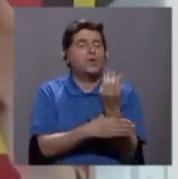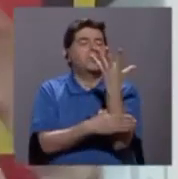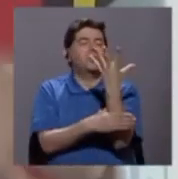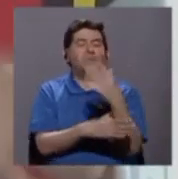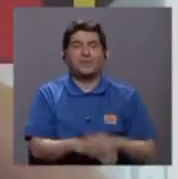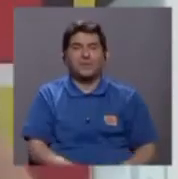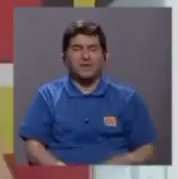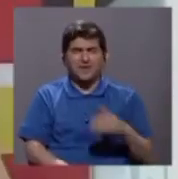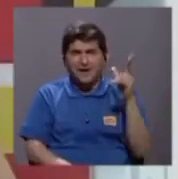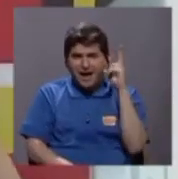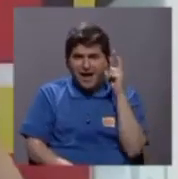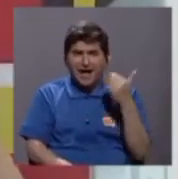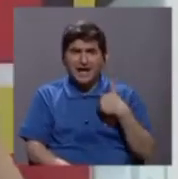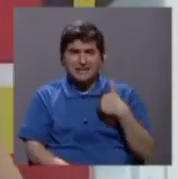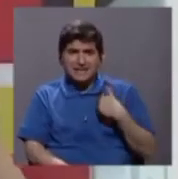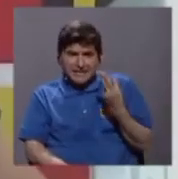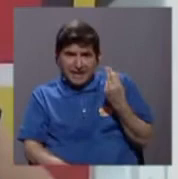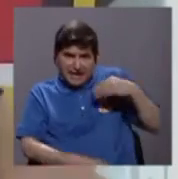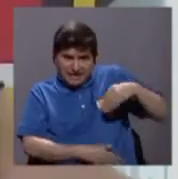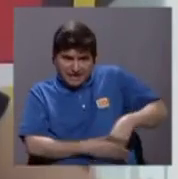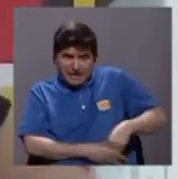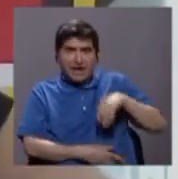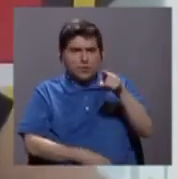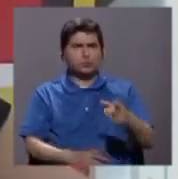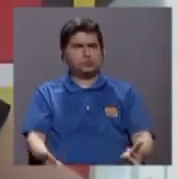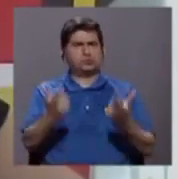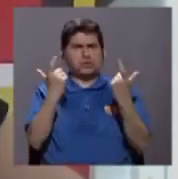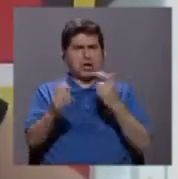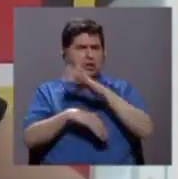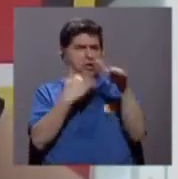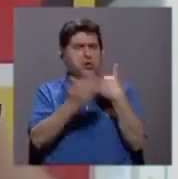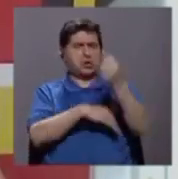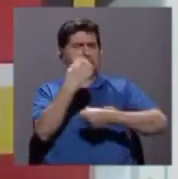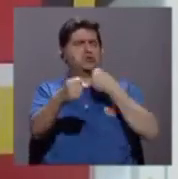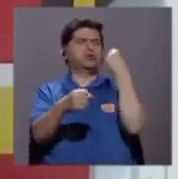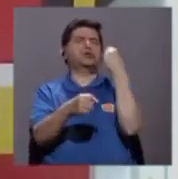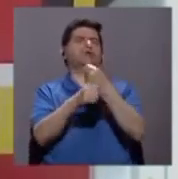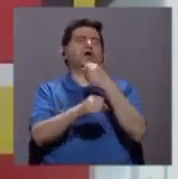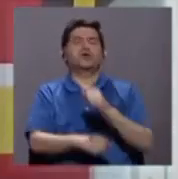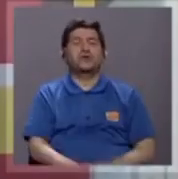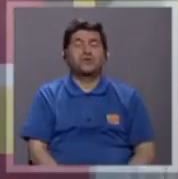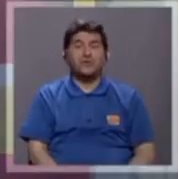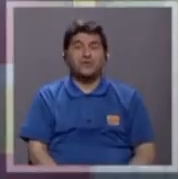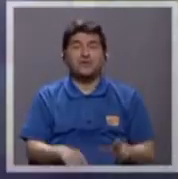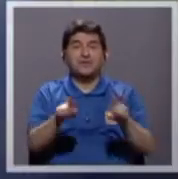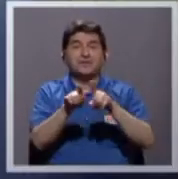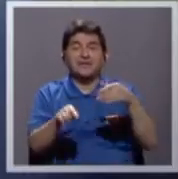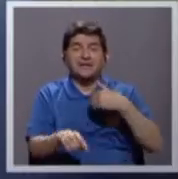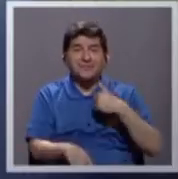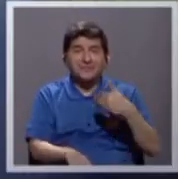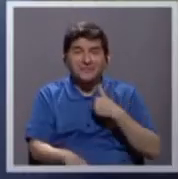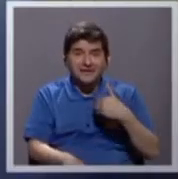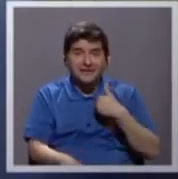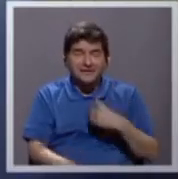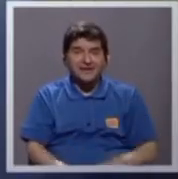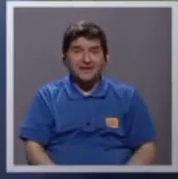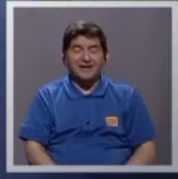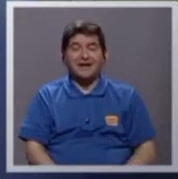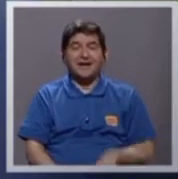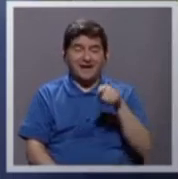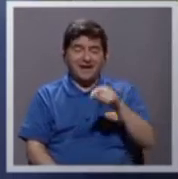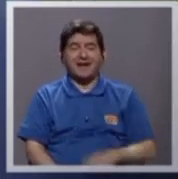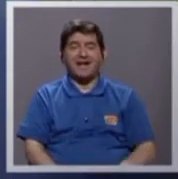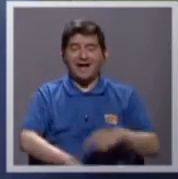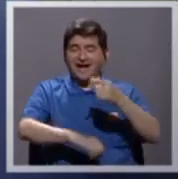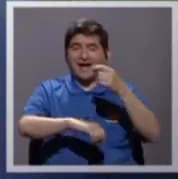escucha y si tiene dinero en la bolsa, tú serás rico por todo el año. Y teníamos también los relojes cucú,